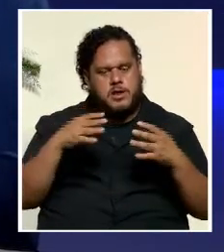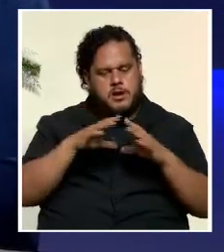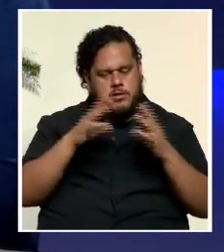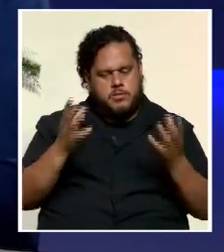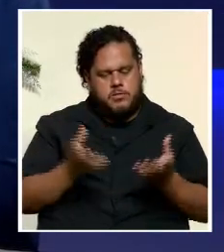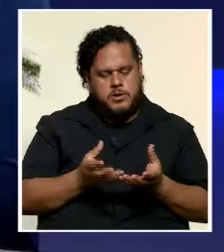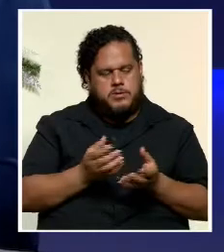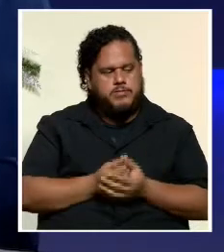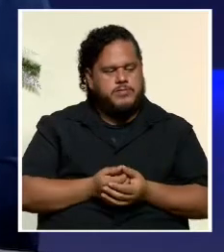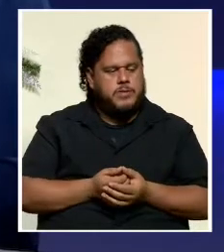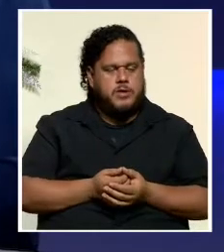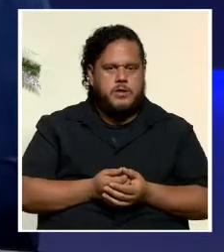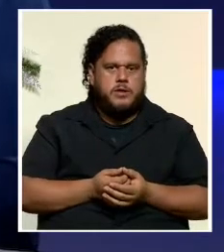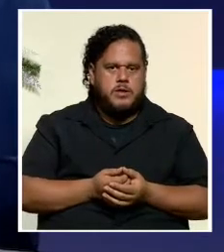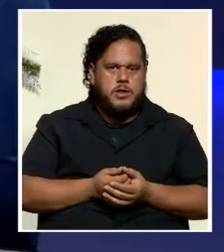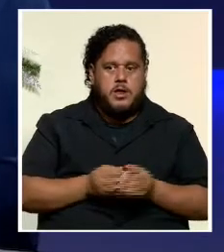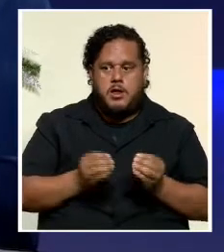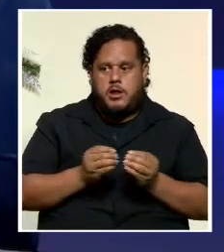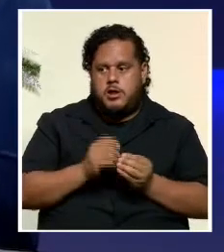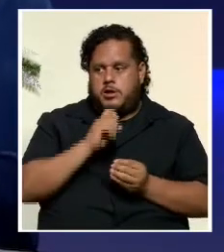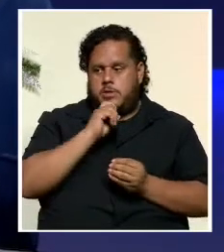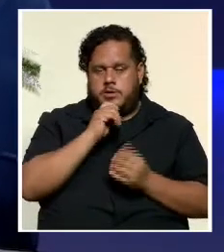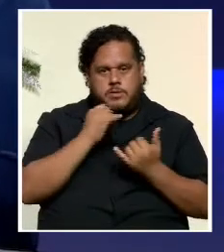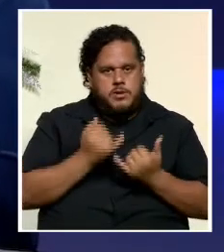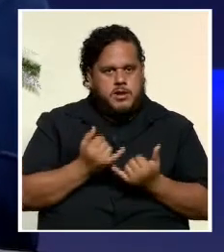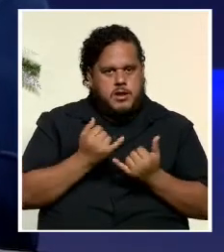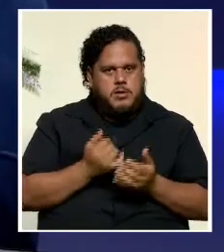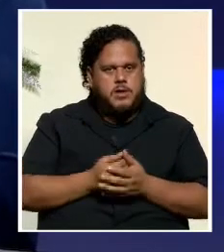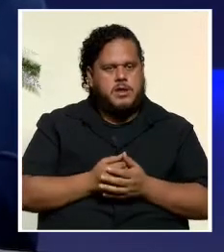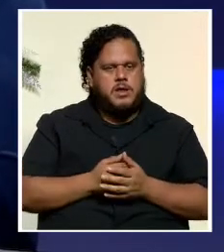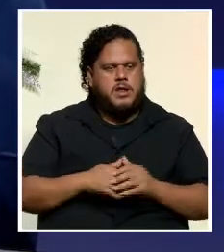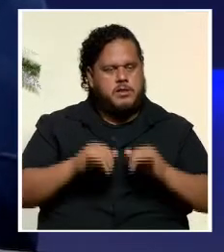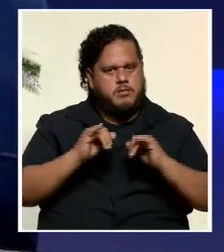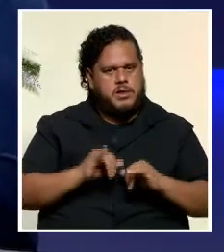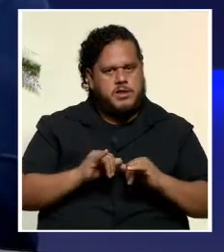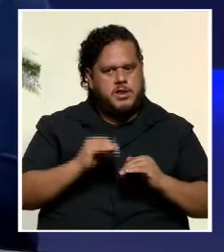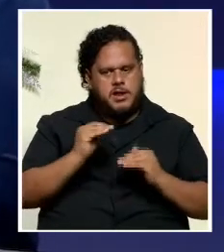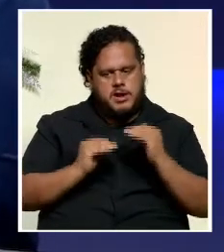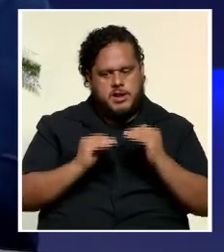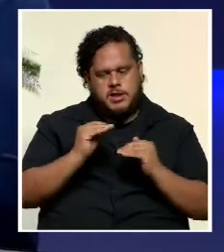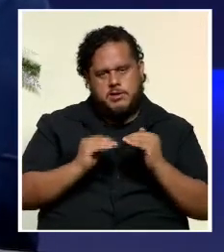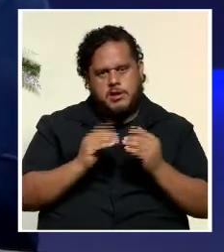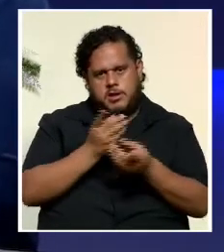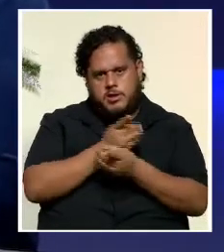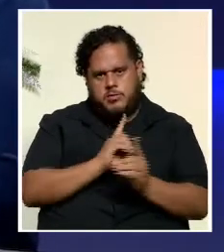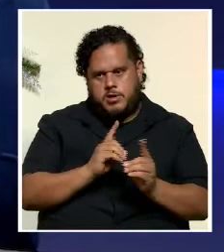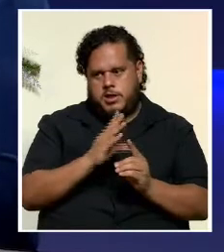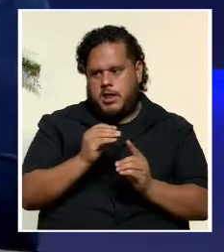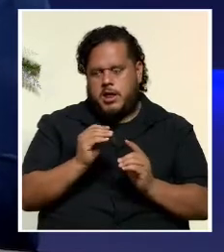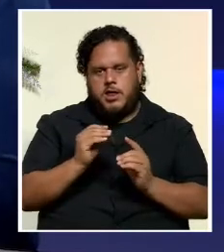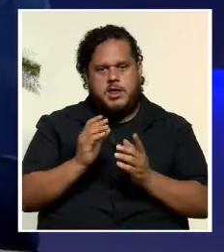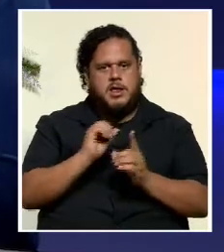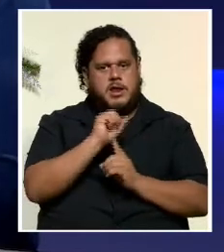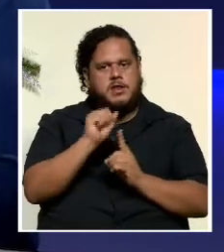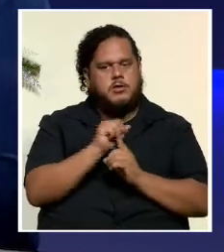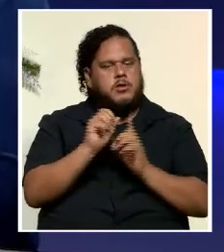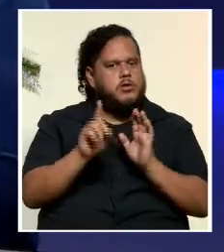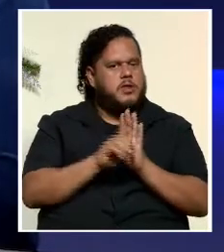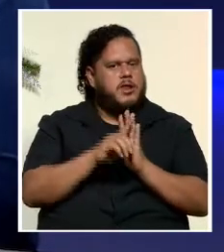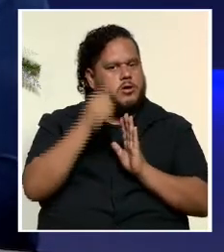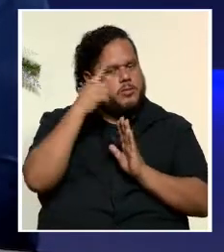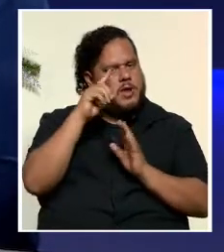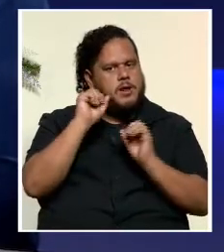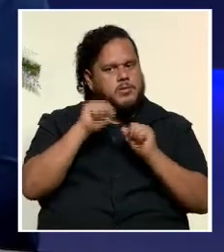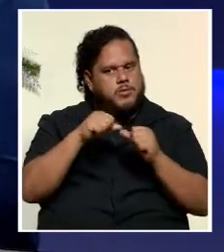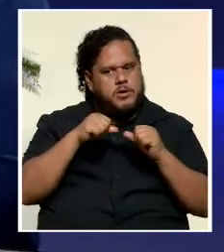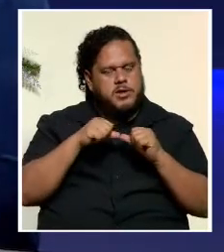más difícil para ahora es mantener la estabilidad de las democracias y el Estado de Derecho para poder seguir